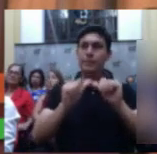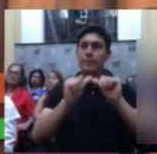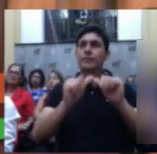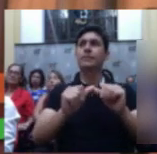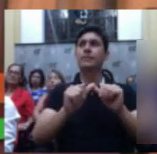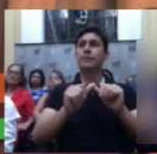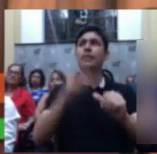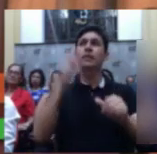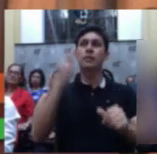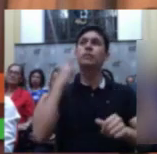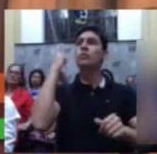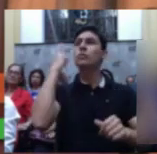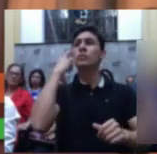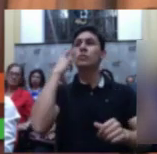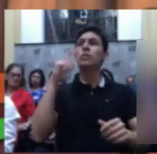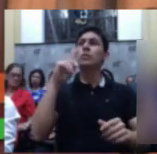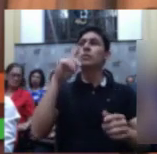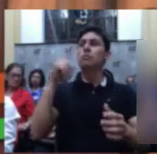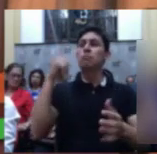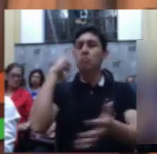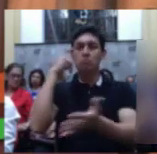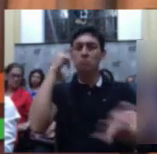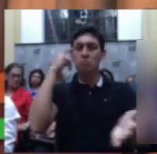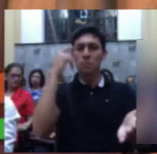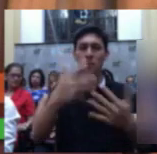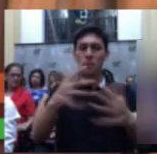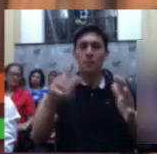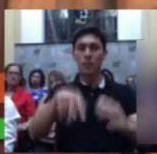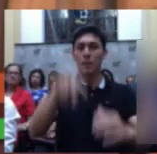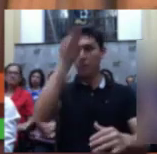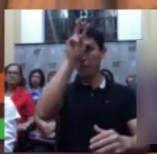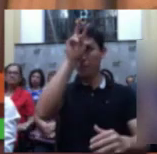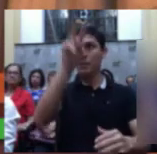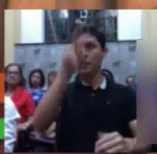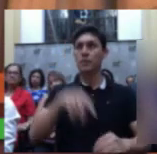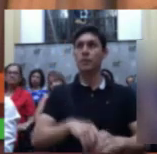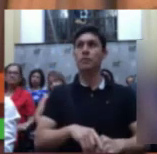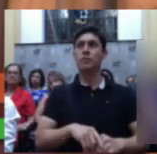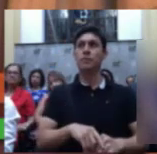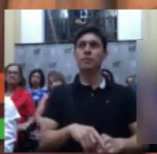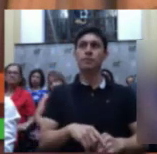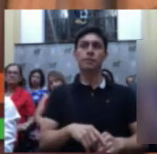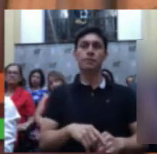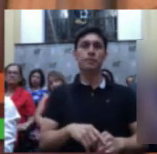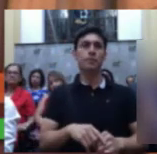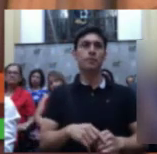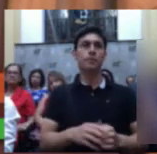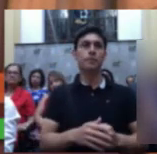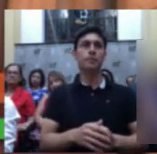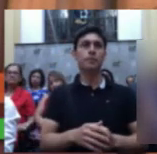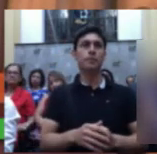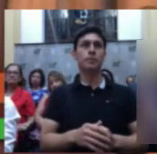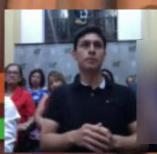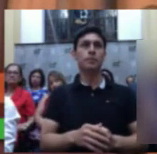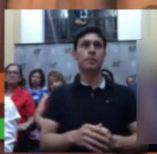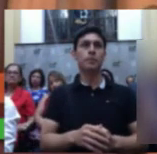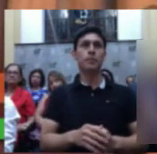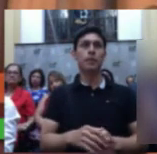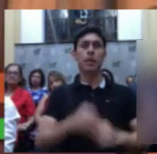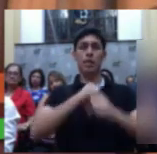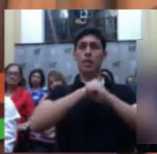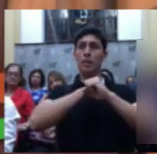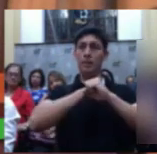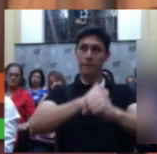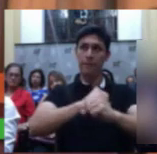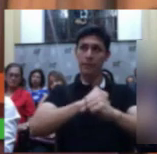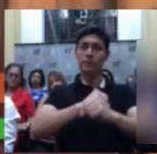coyunturales, hay quienes buscan cuestionar el sometimiento del Perú a dicha jurisdicción. La defensa de la